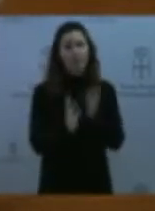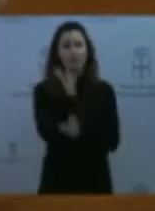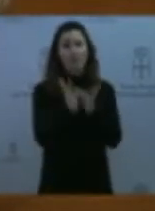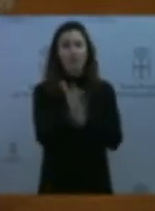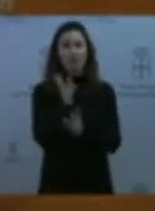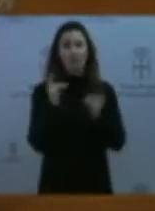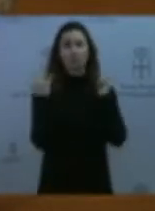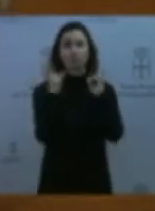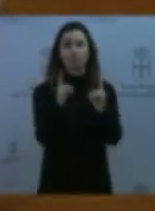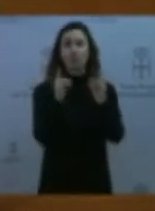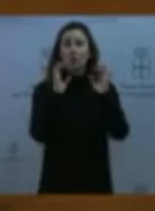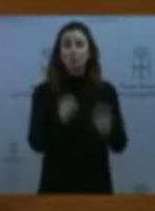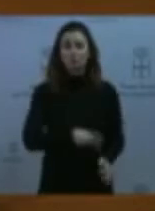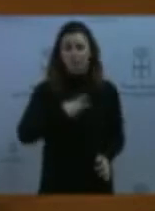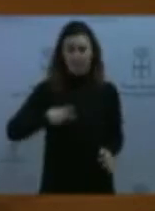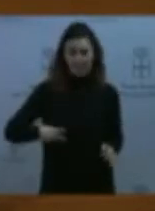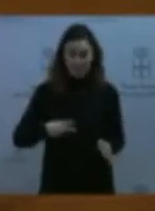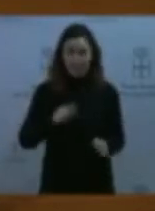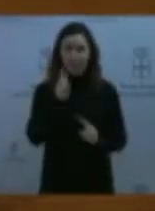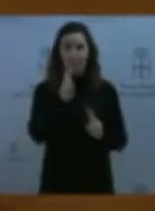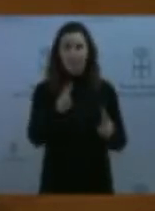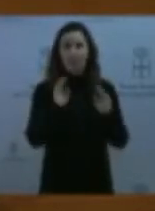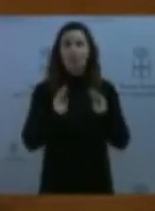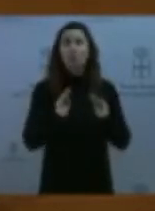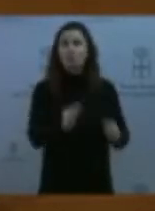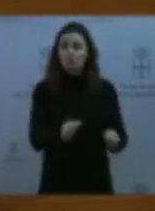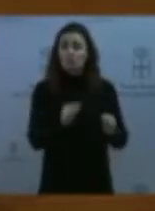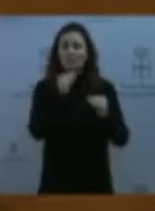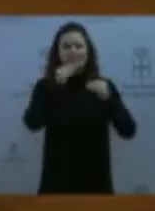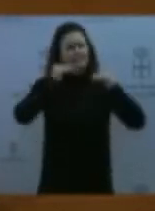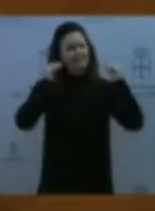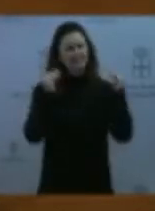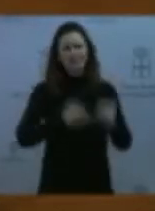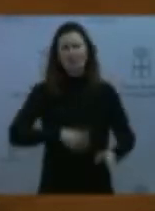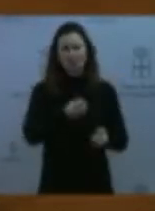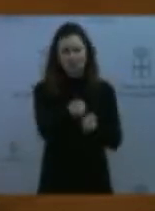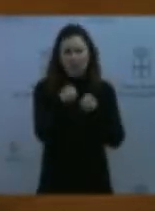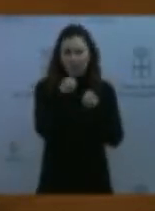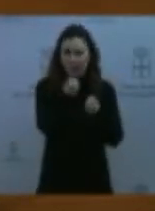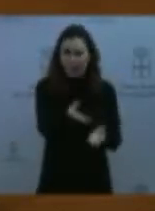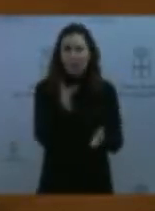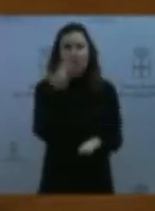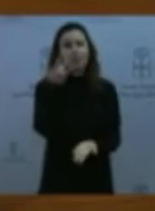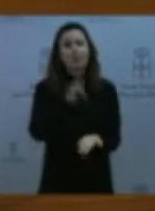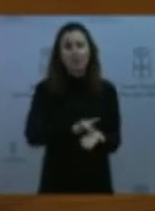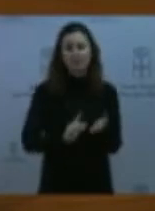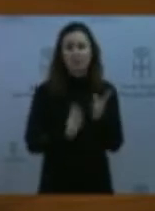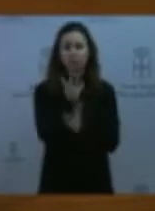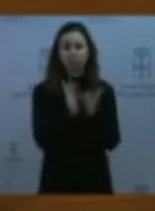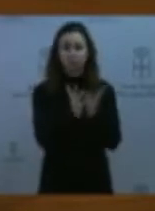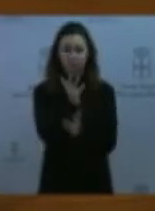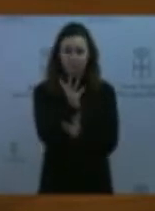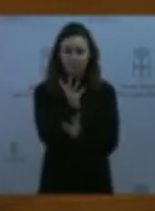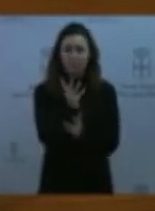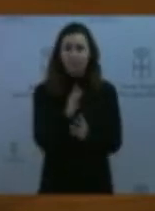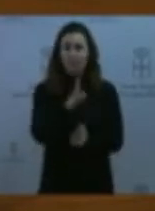los datos históricos de recurrencia de los incendios en estas fechas, entre febrero y marzo, con los vientos del